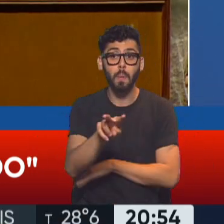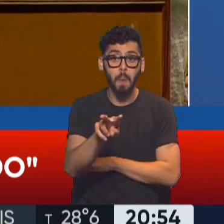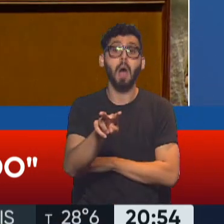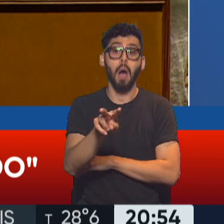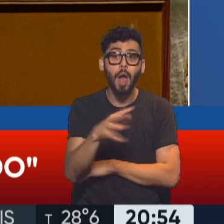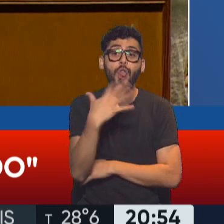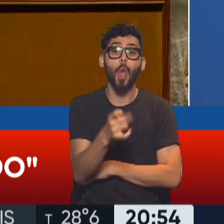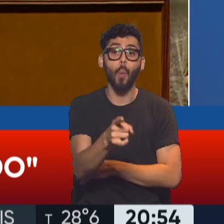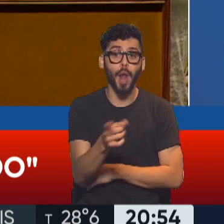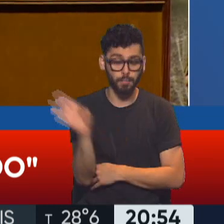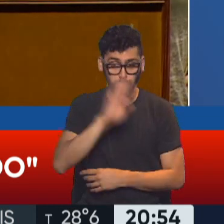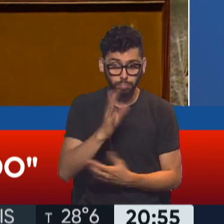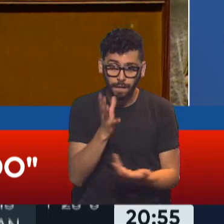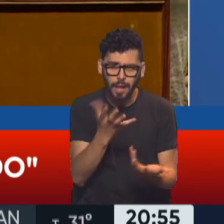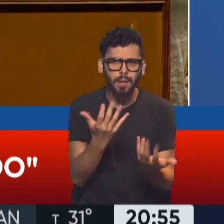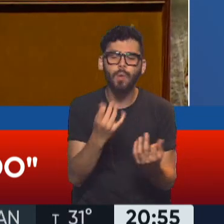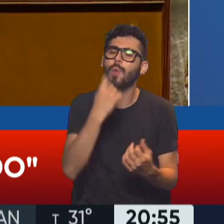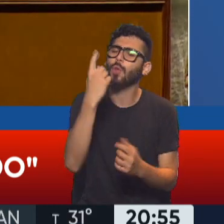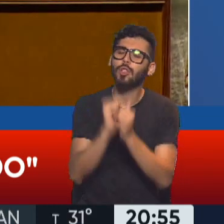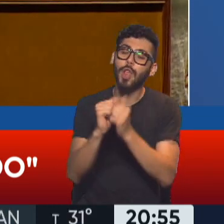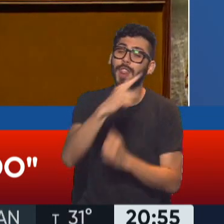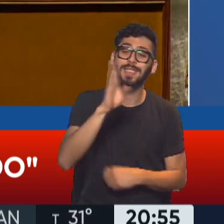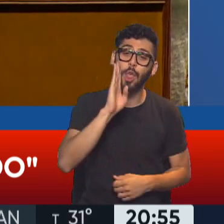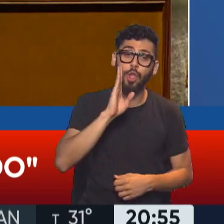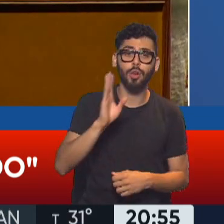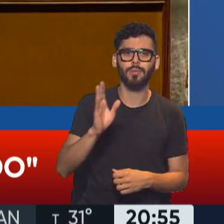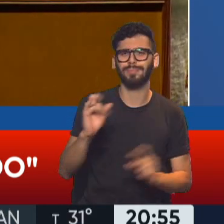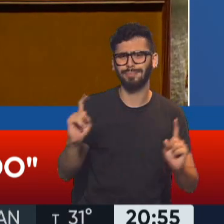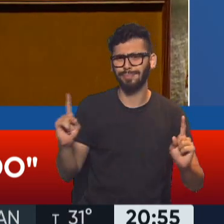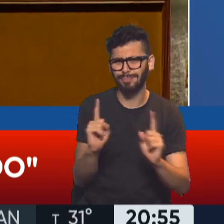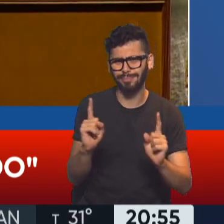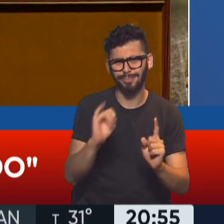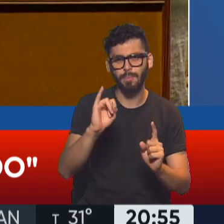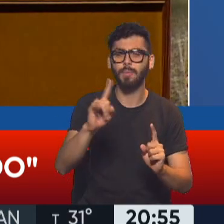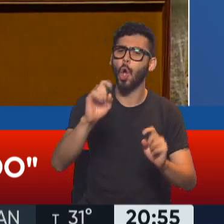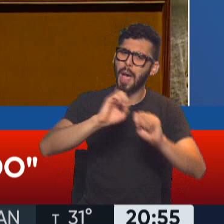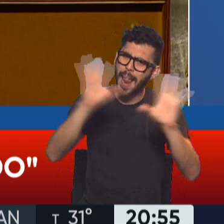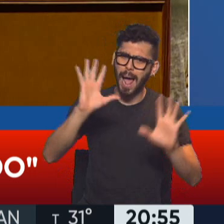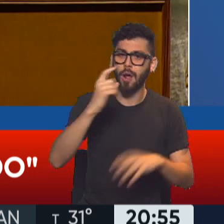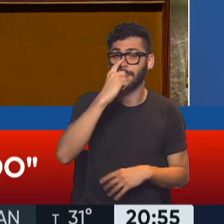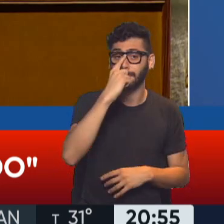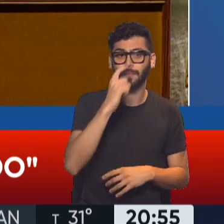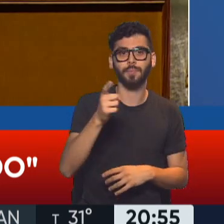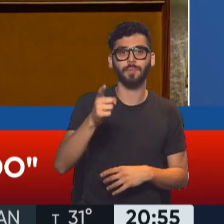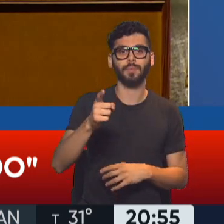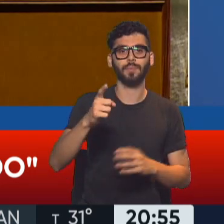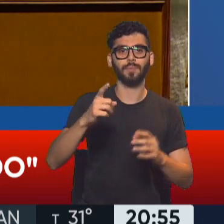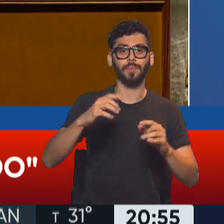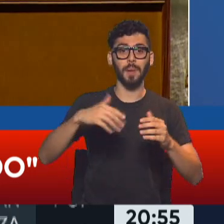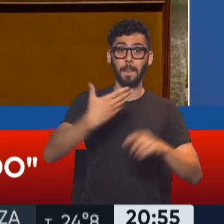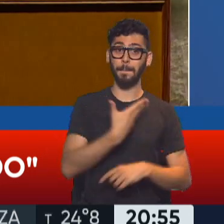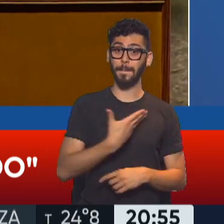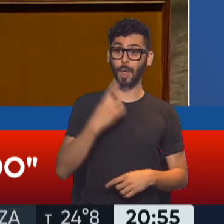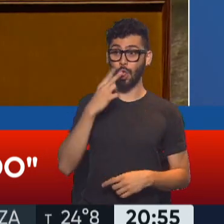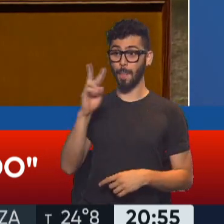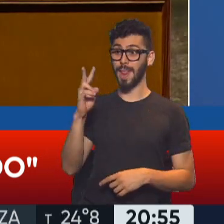verdad. Hay una historia en Estados Unidos que es breve, pero es muy decidora. En víspera de la campaña presidencial